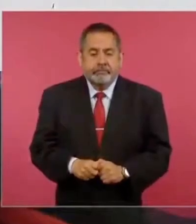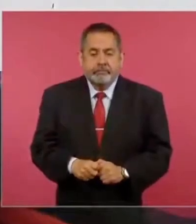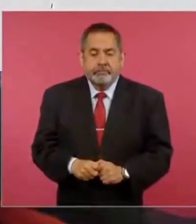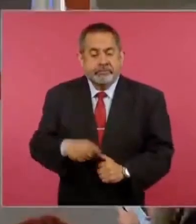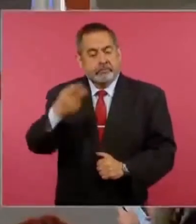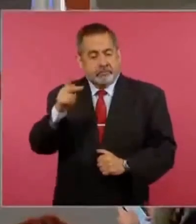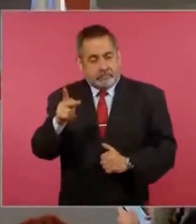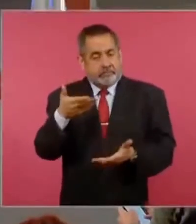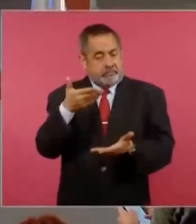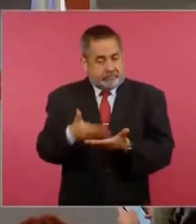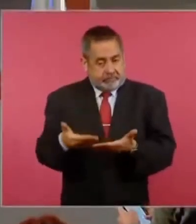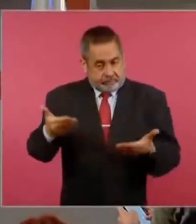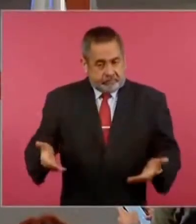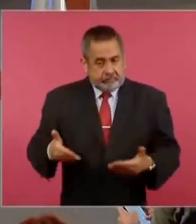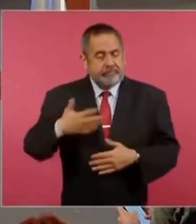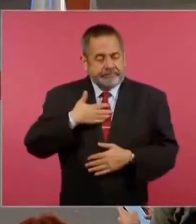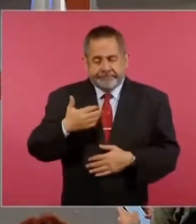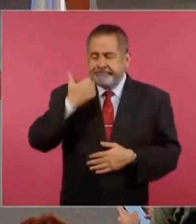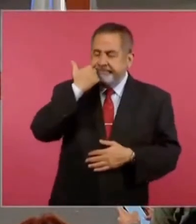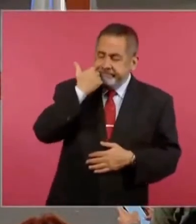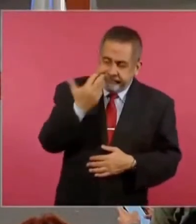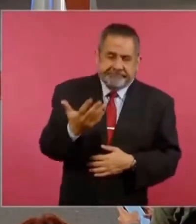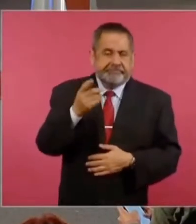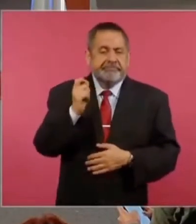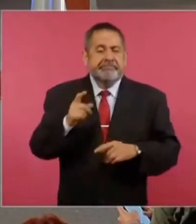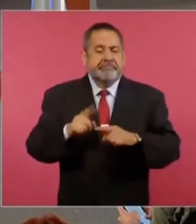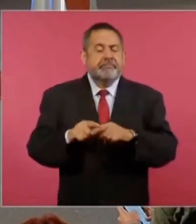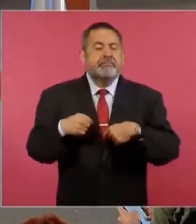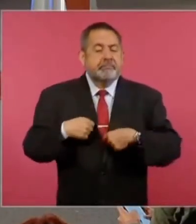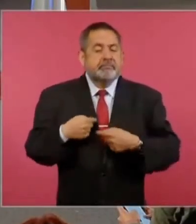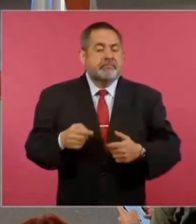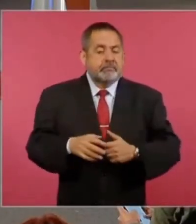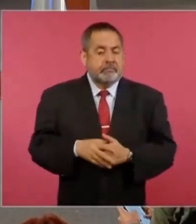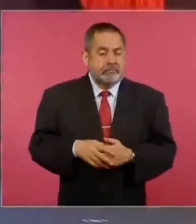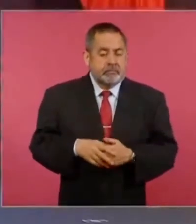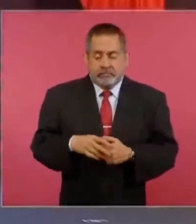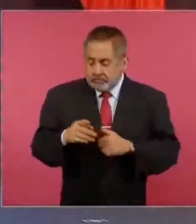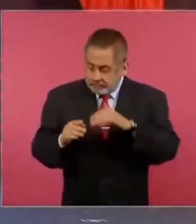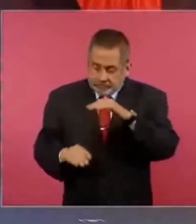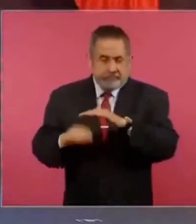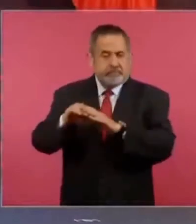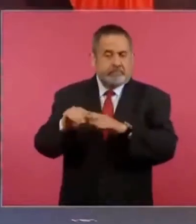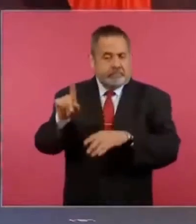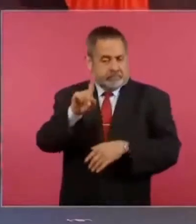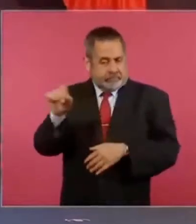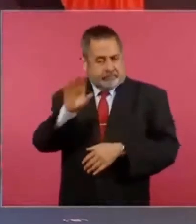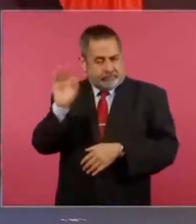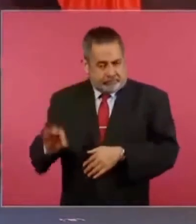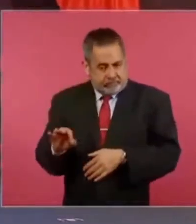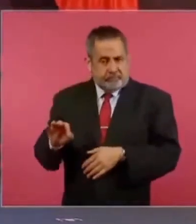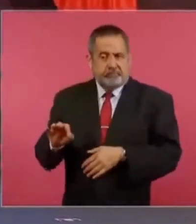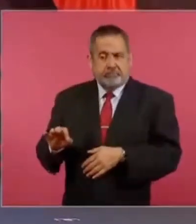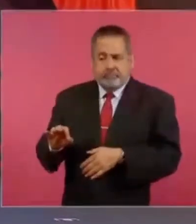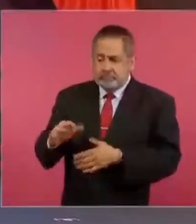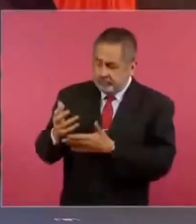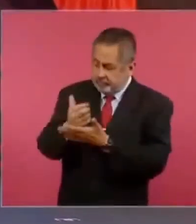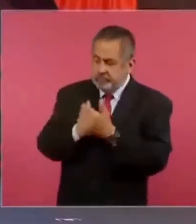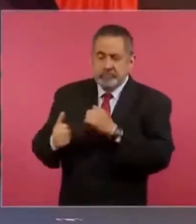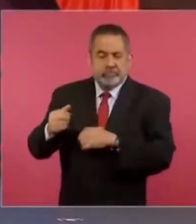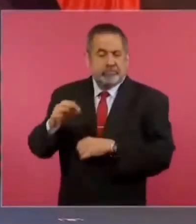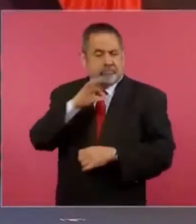Sin embargo, ahora lo que queremos es que llegue al 100.